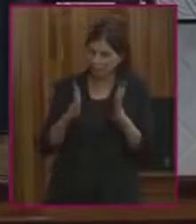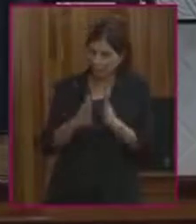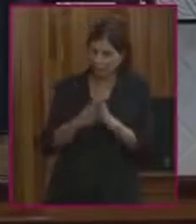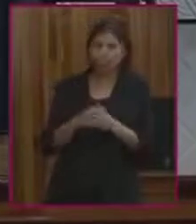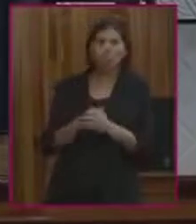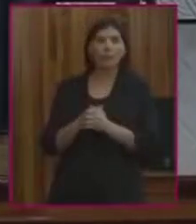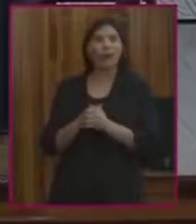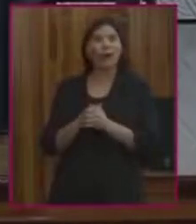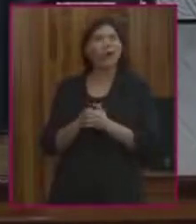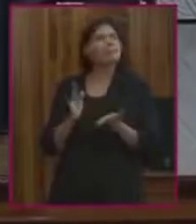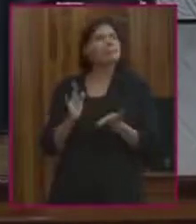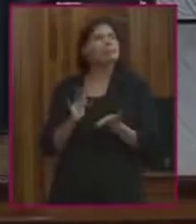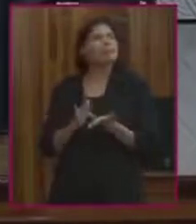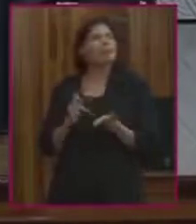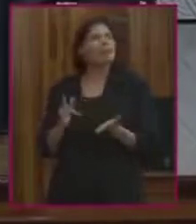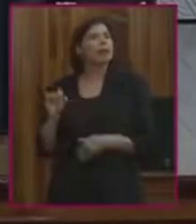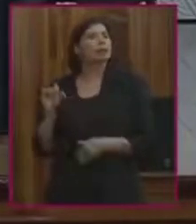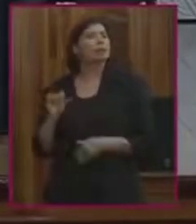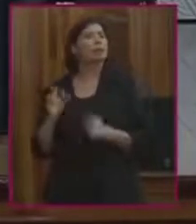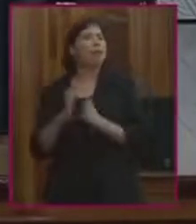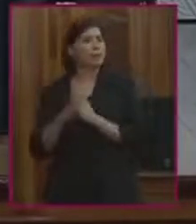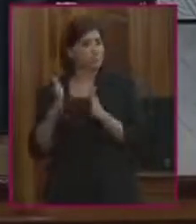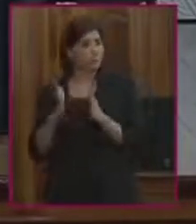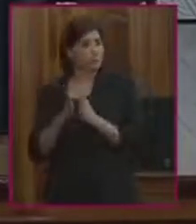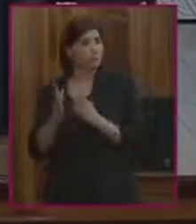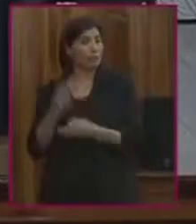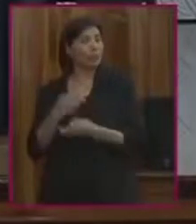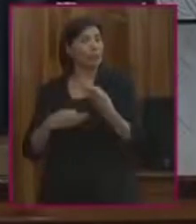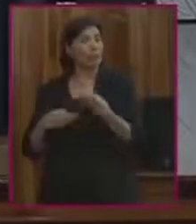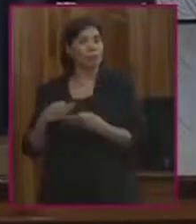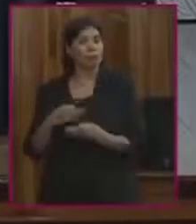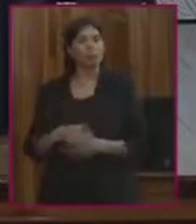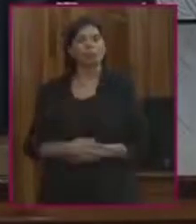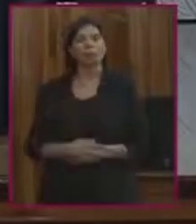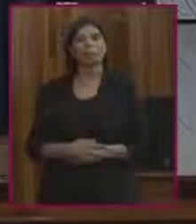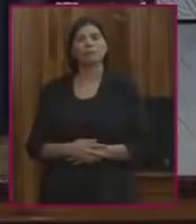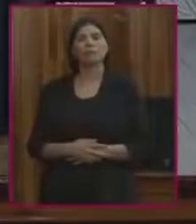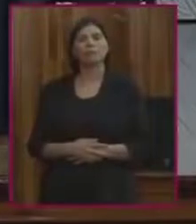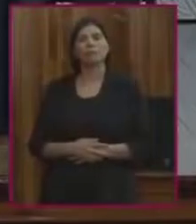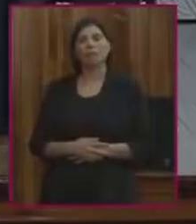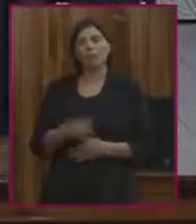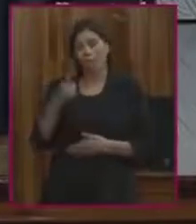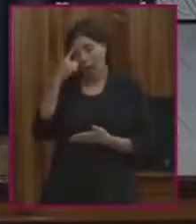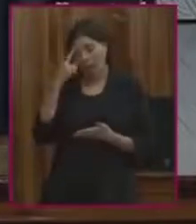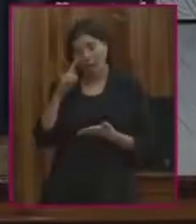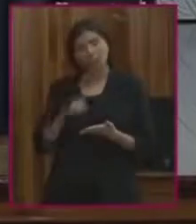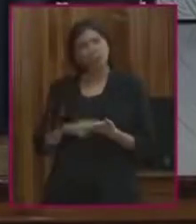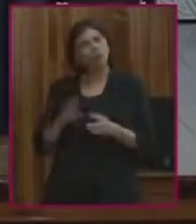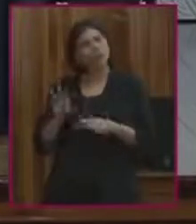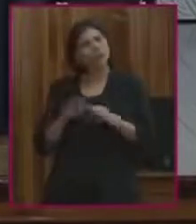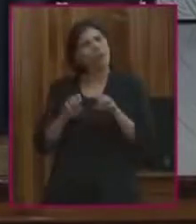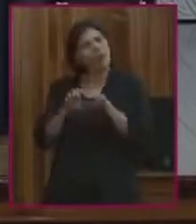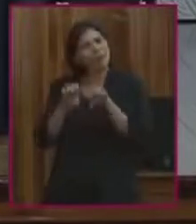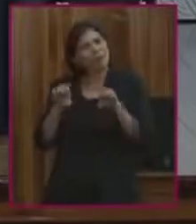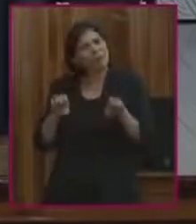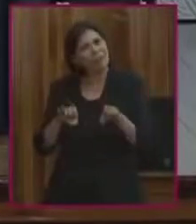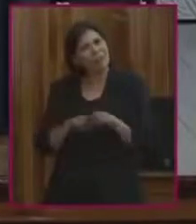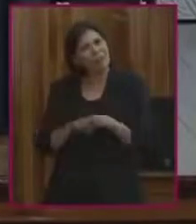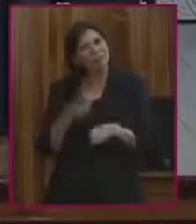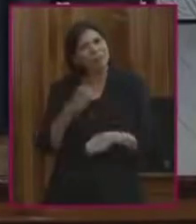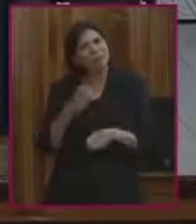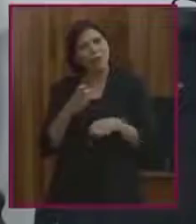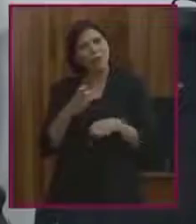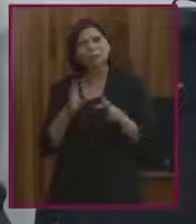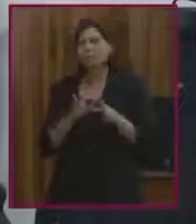Les agradecemos infinitamente su participación a todos. Creemos que el trabajo en equipo es fundamental para este tipo